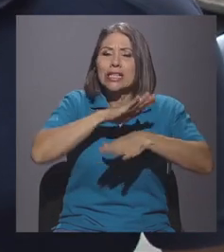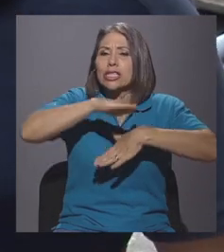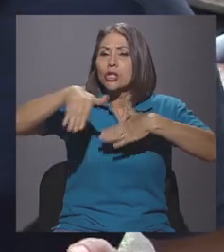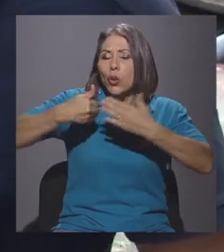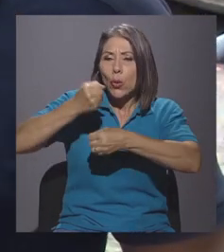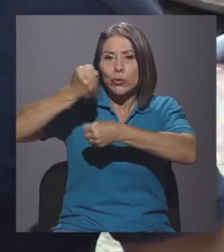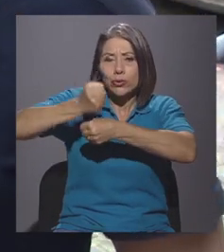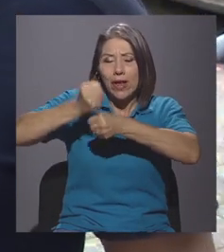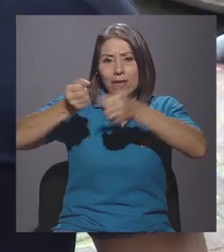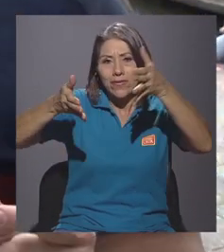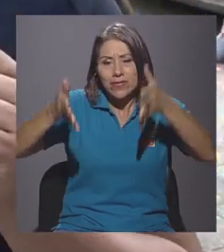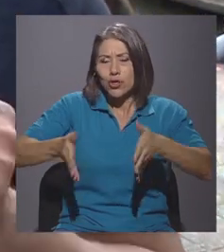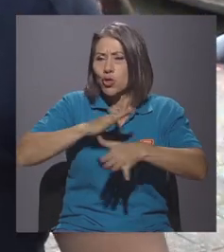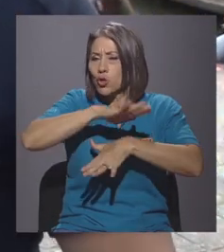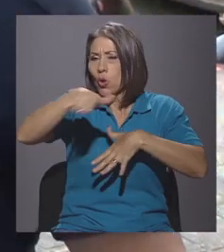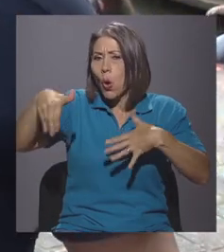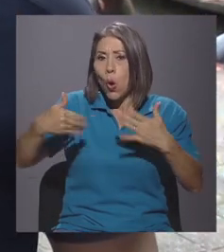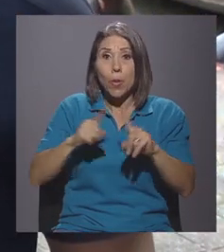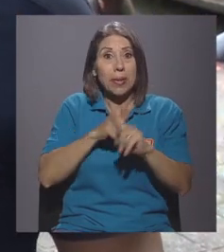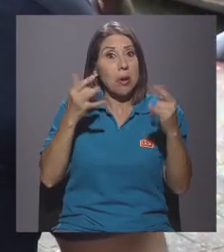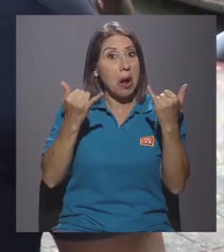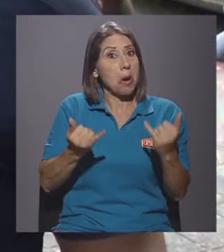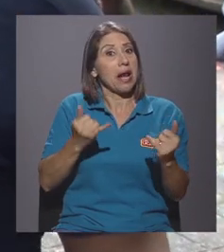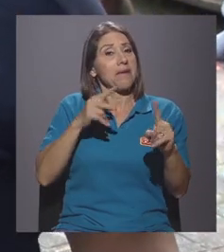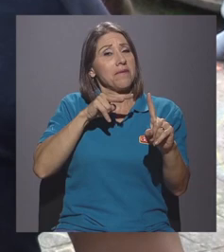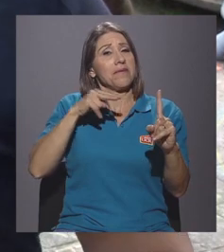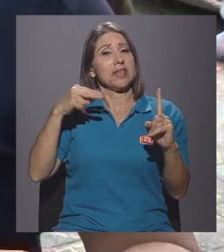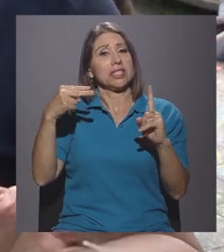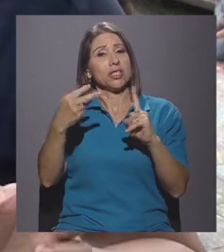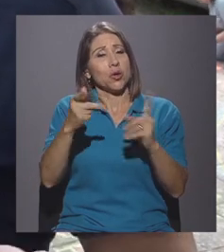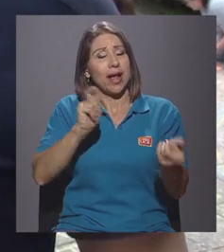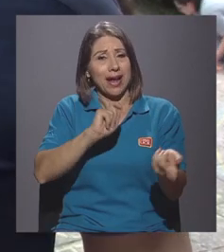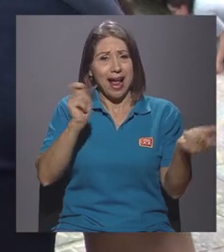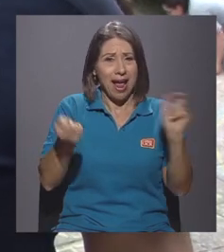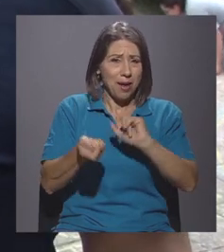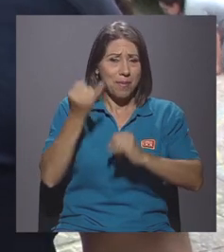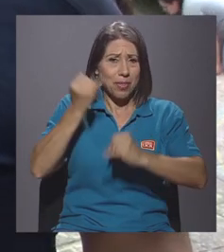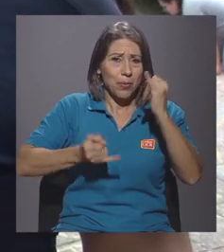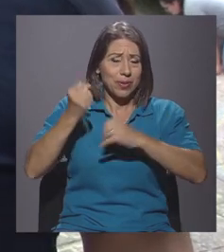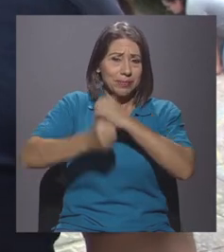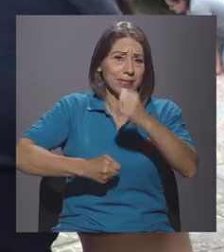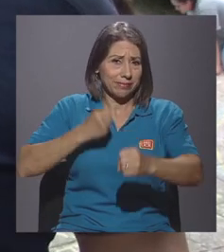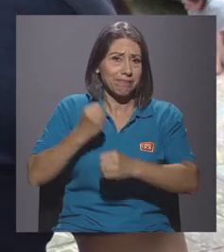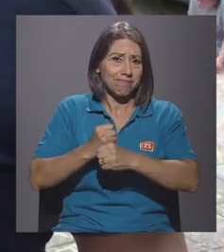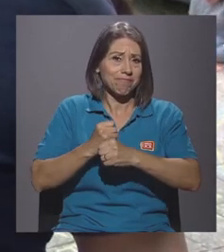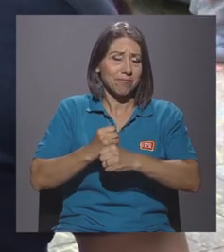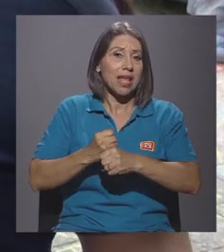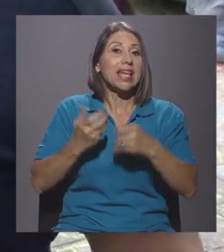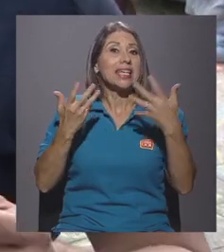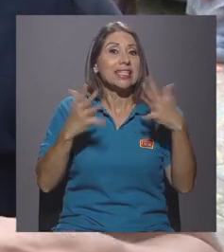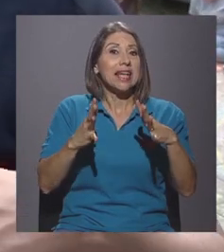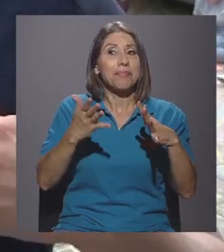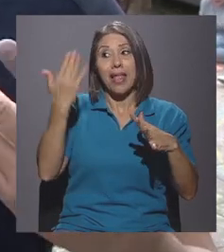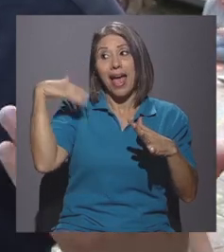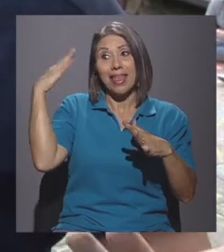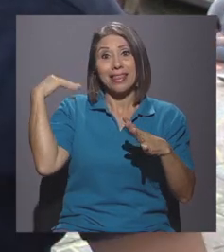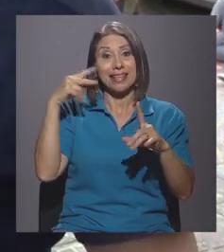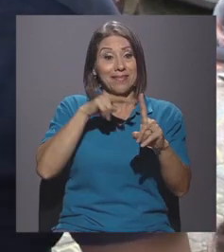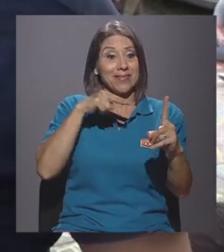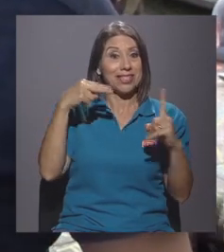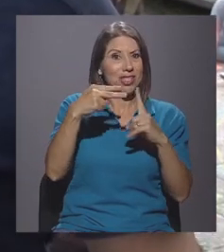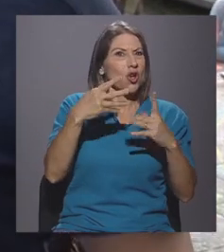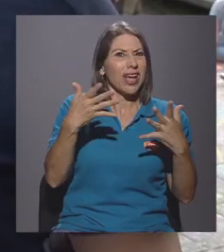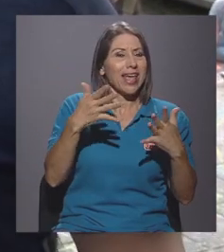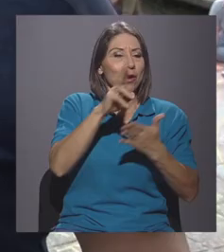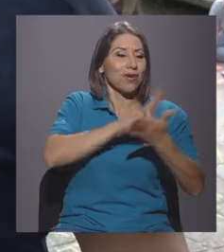universidad. Sin embargo, esta visión ha cambiado en las últimas décadas, en realidad, y se ha pasado de la visión de la universidad ayudándole